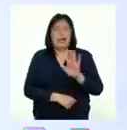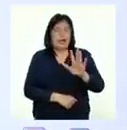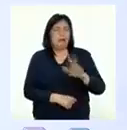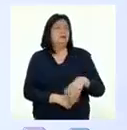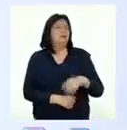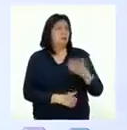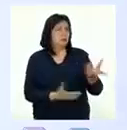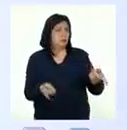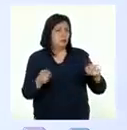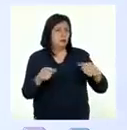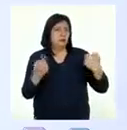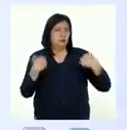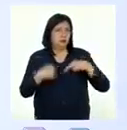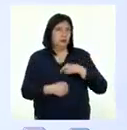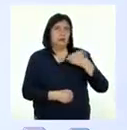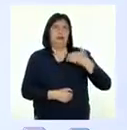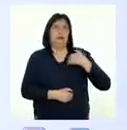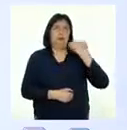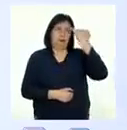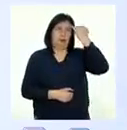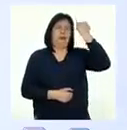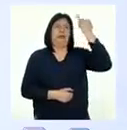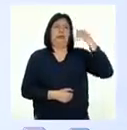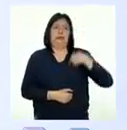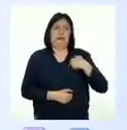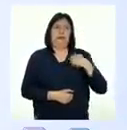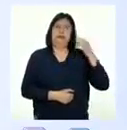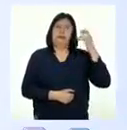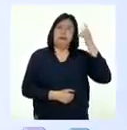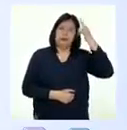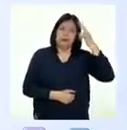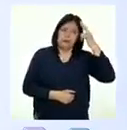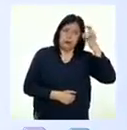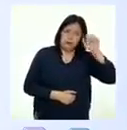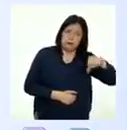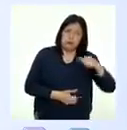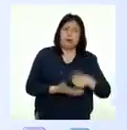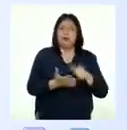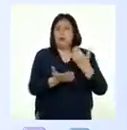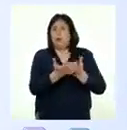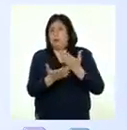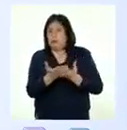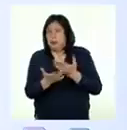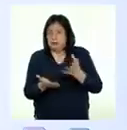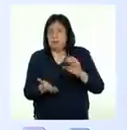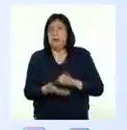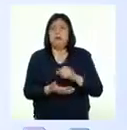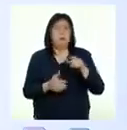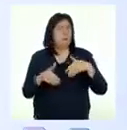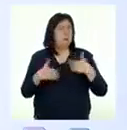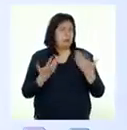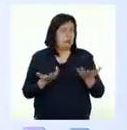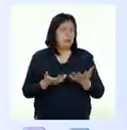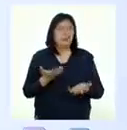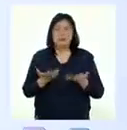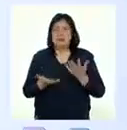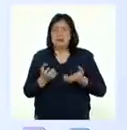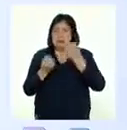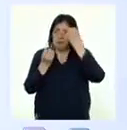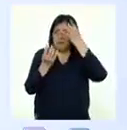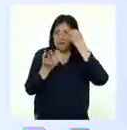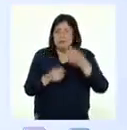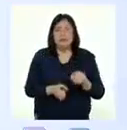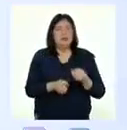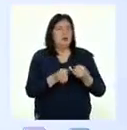Patti, al asumir una postura es necesario tener razones válidas o evidencias. Estas pueden ser